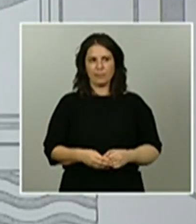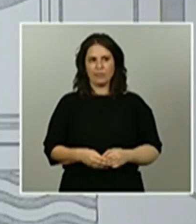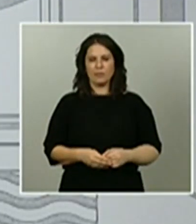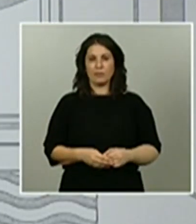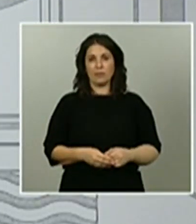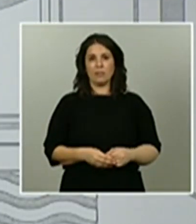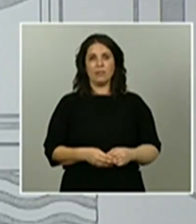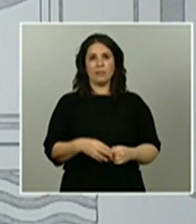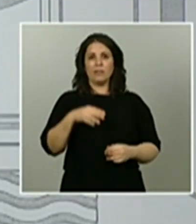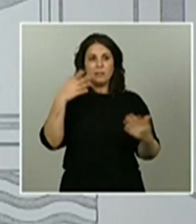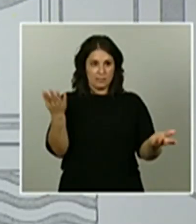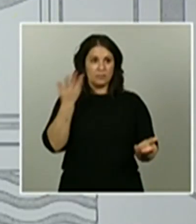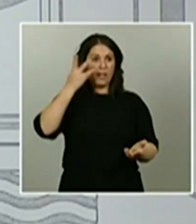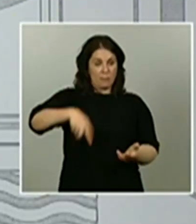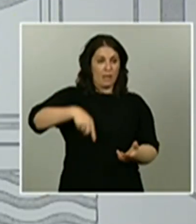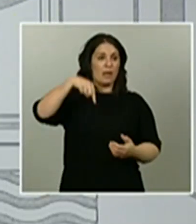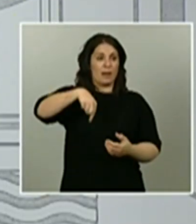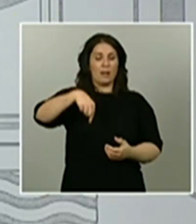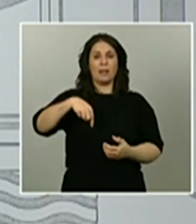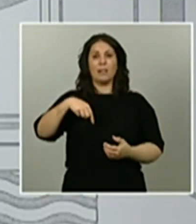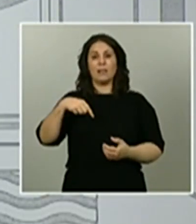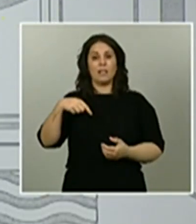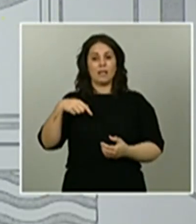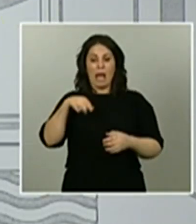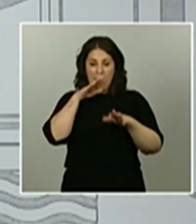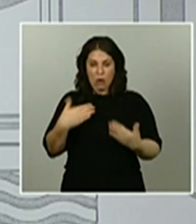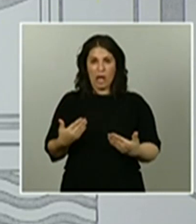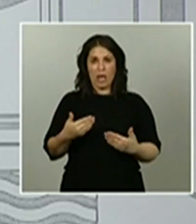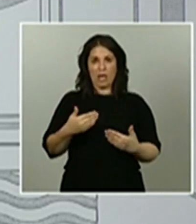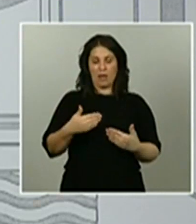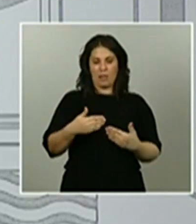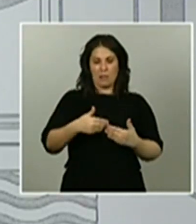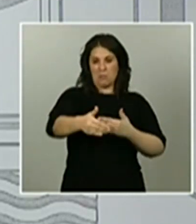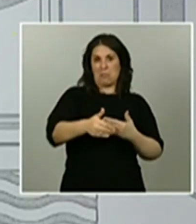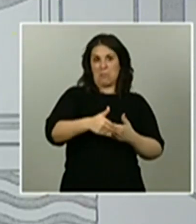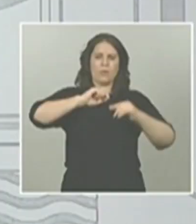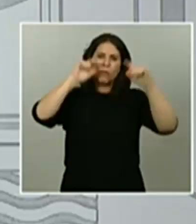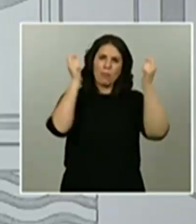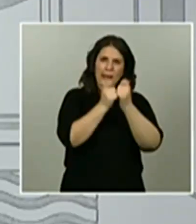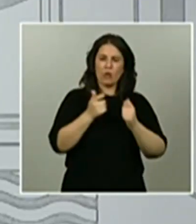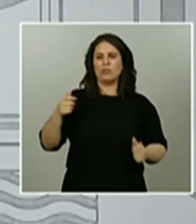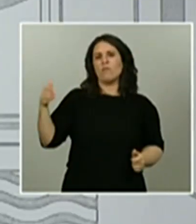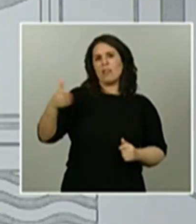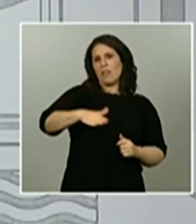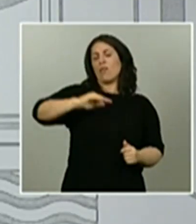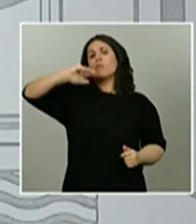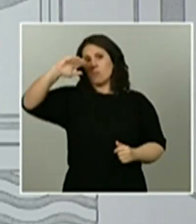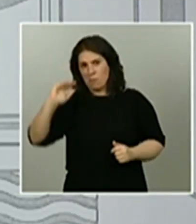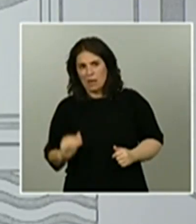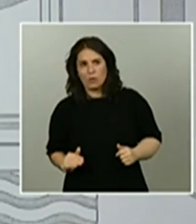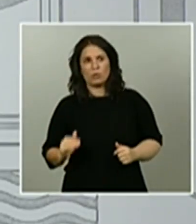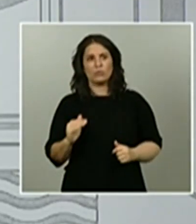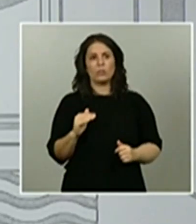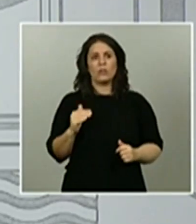El Gobierno no está estudiando ni en el corto ni en el medio plazo volver a decretar el estado de alarma. La aparición, que nunca